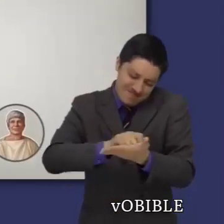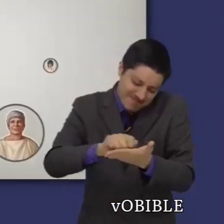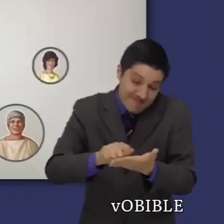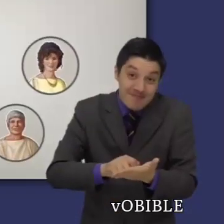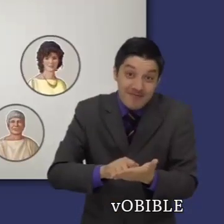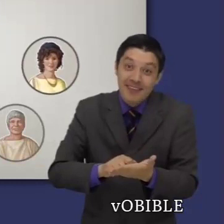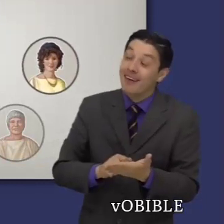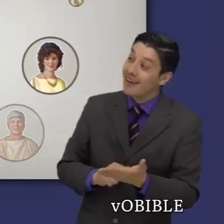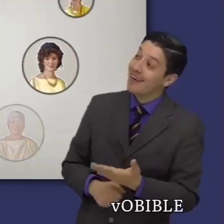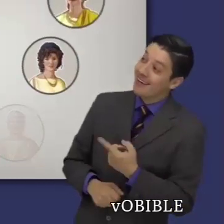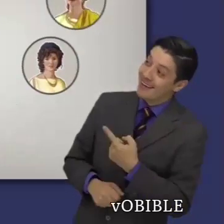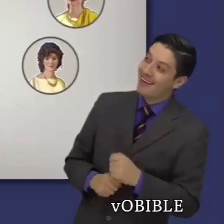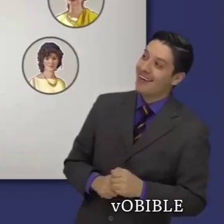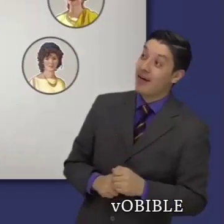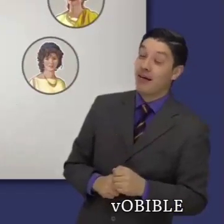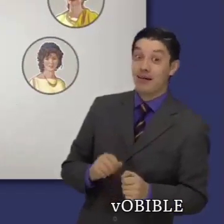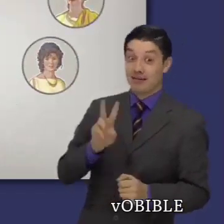de ellos por nombre.